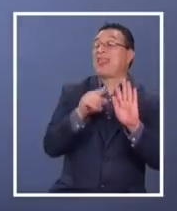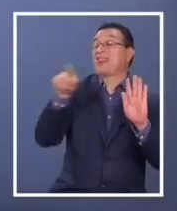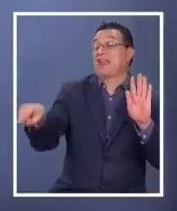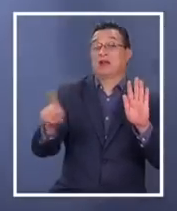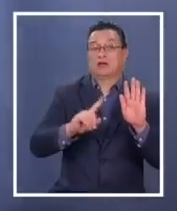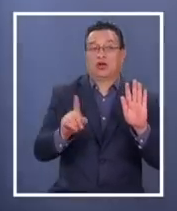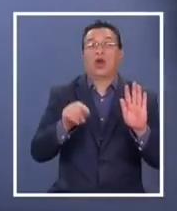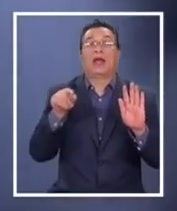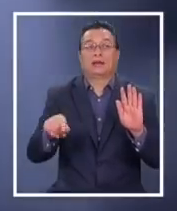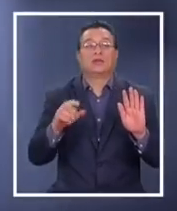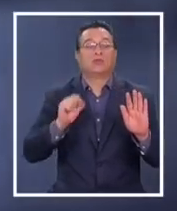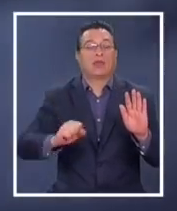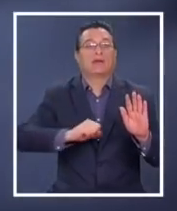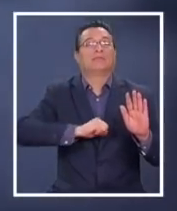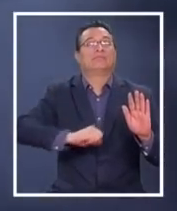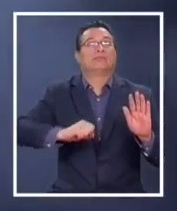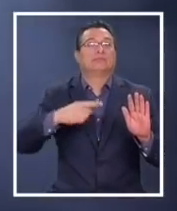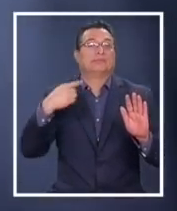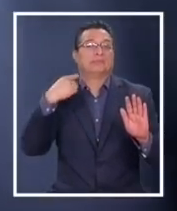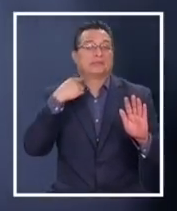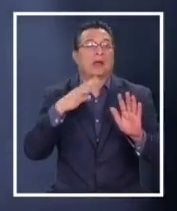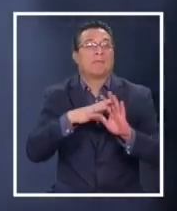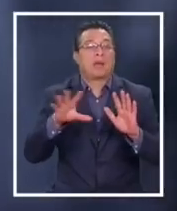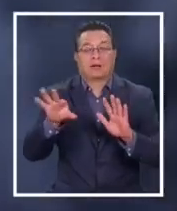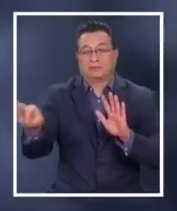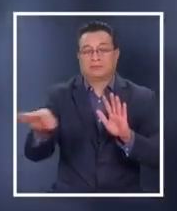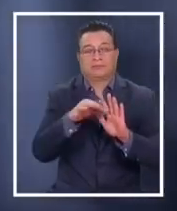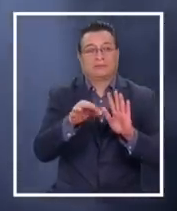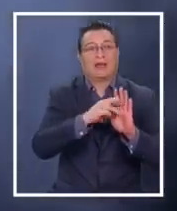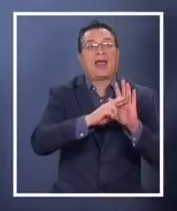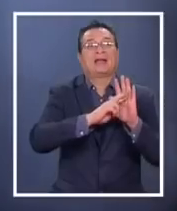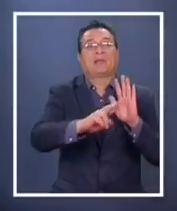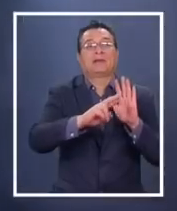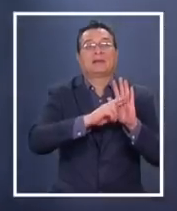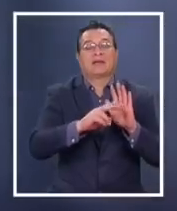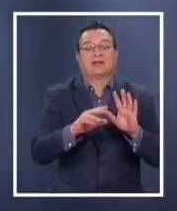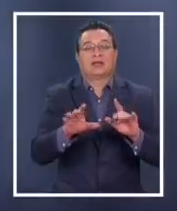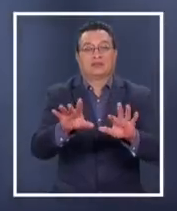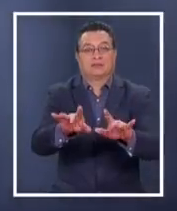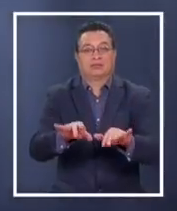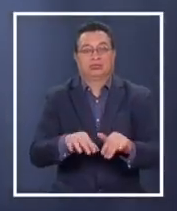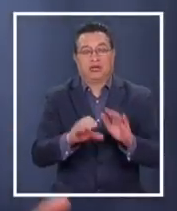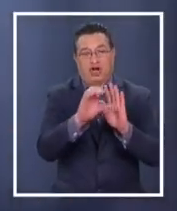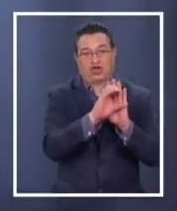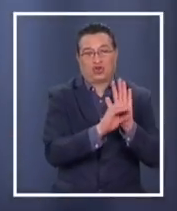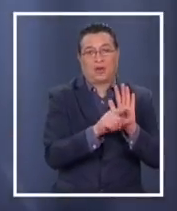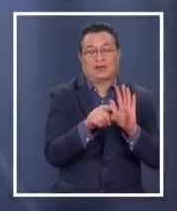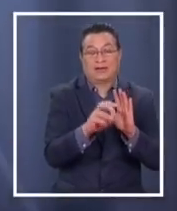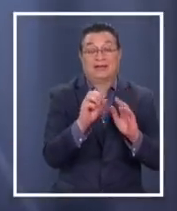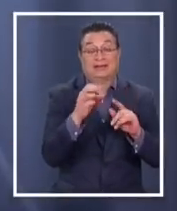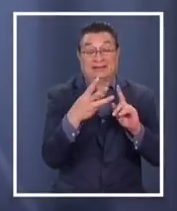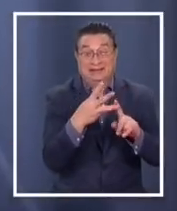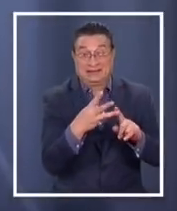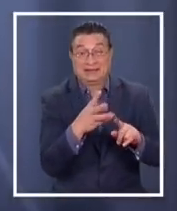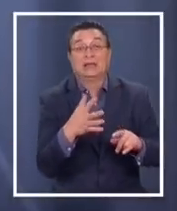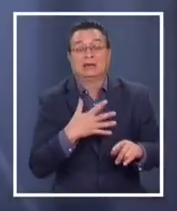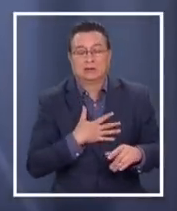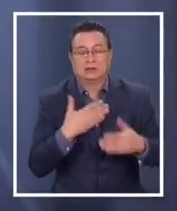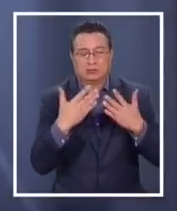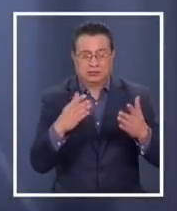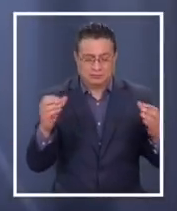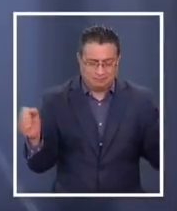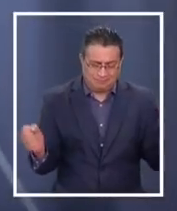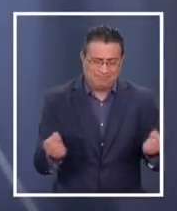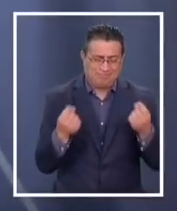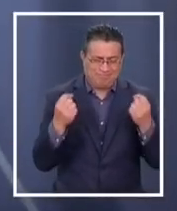porque eso nos podría impedir tener más escaños, ¿verdad?, y representantes en la Convención Constitucional. Y en tercer lugar, le quiero desear éxito, porque